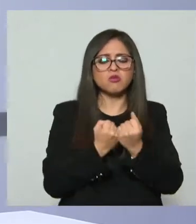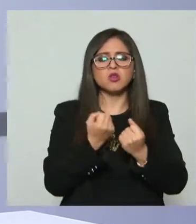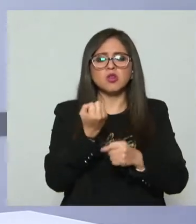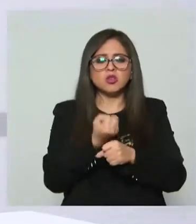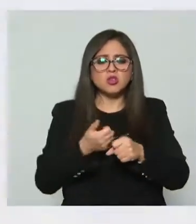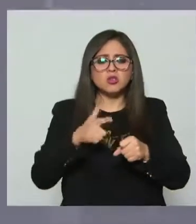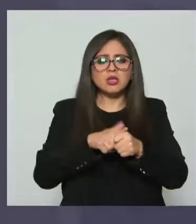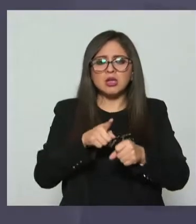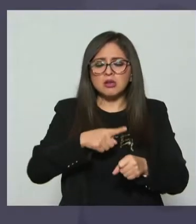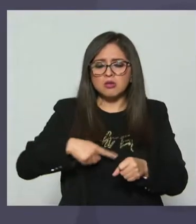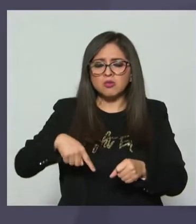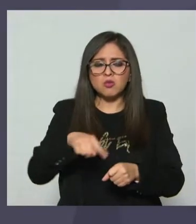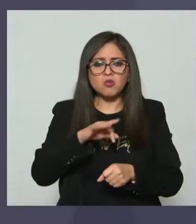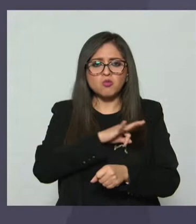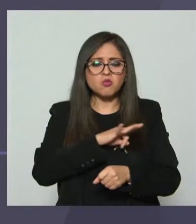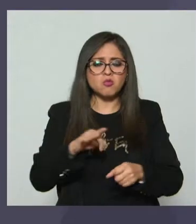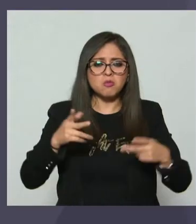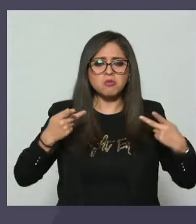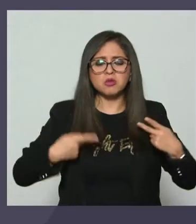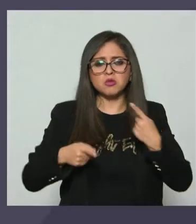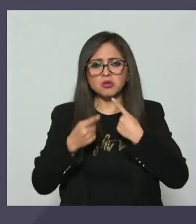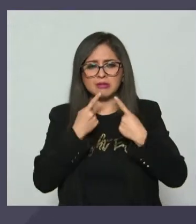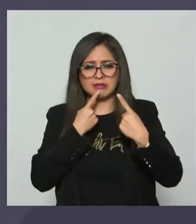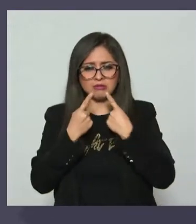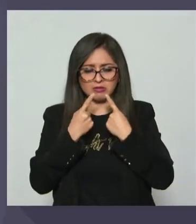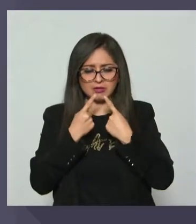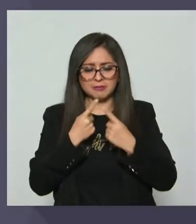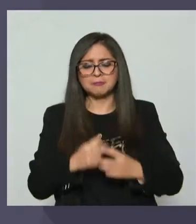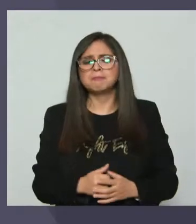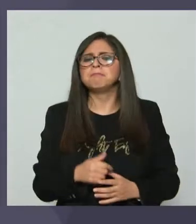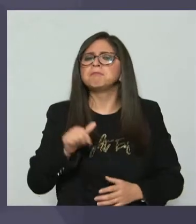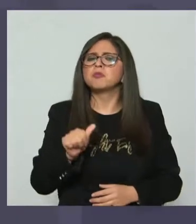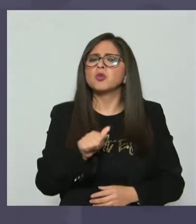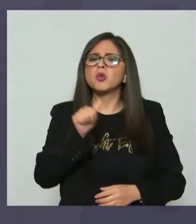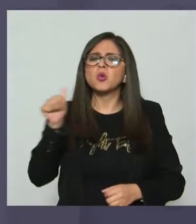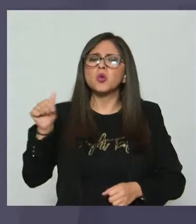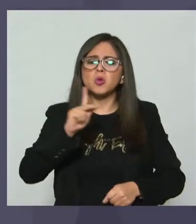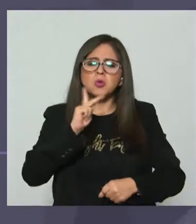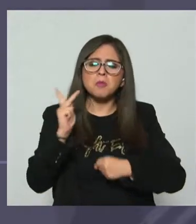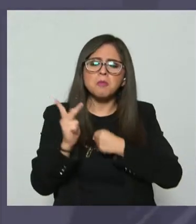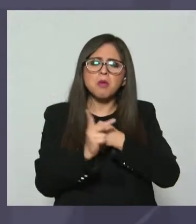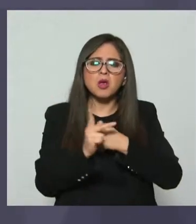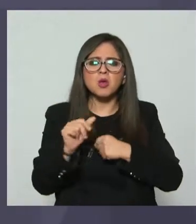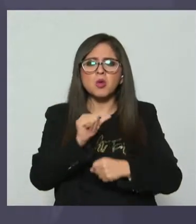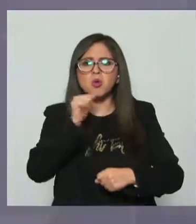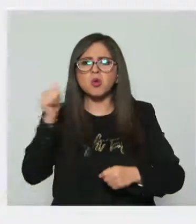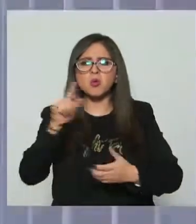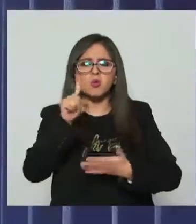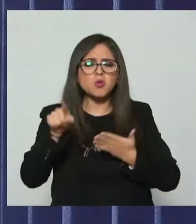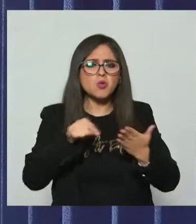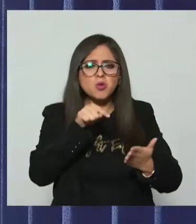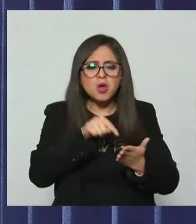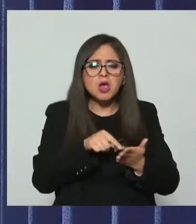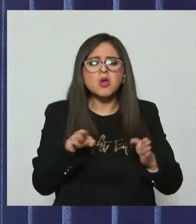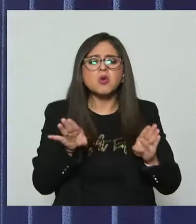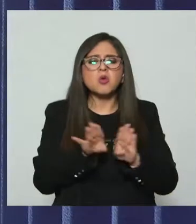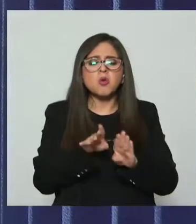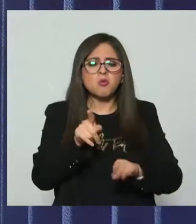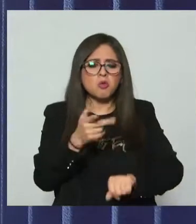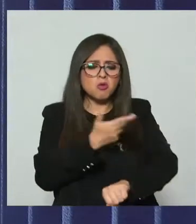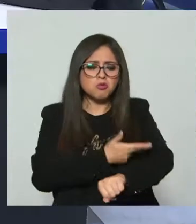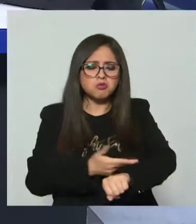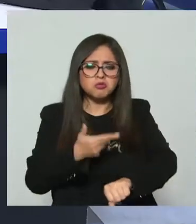de discusión. En otros países, en otras sociedades, ¿cómo han resuelto a nivel legislativo el asunto?